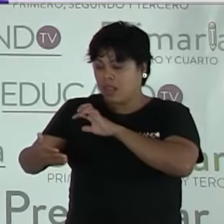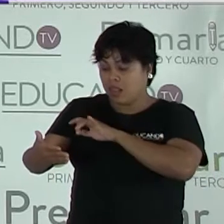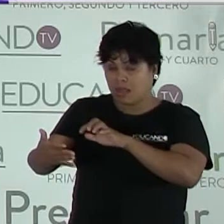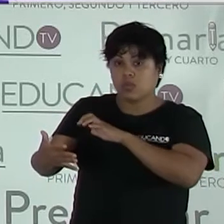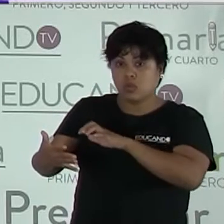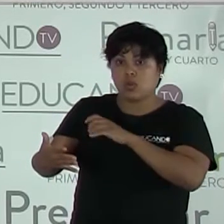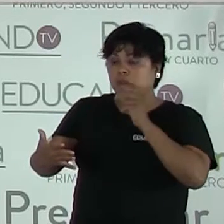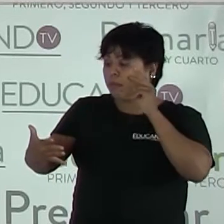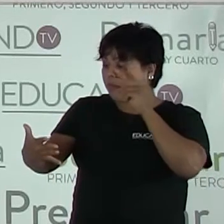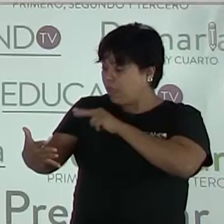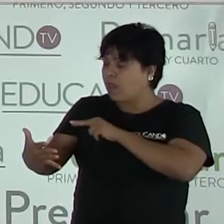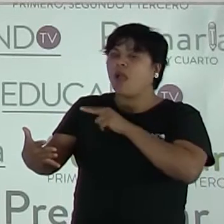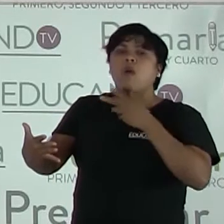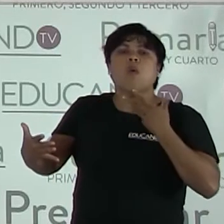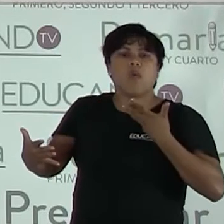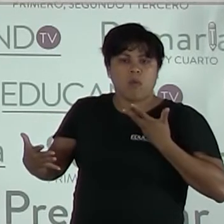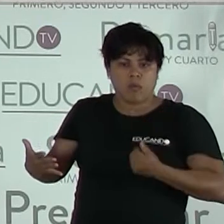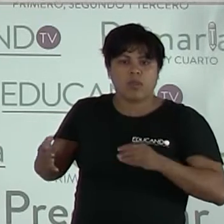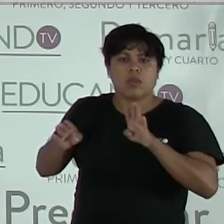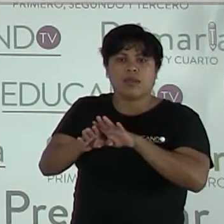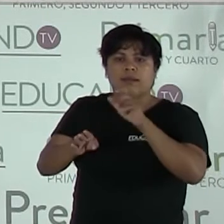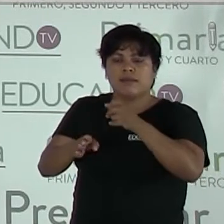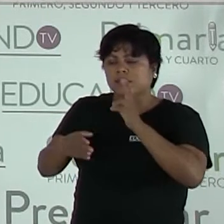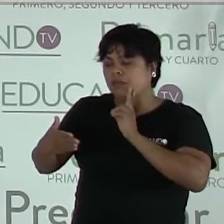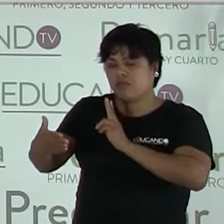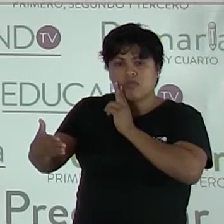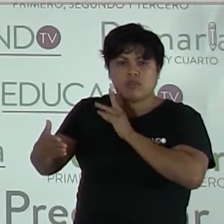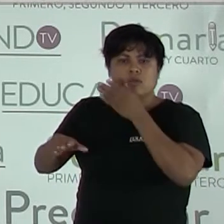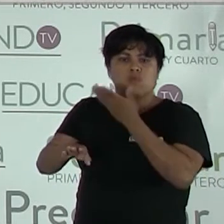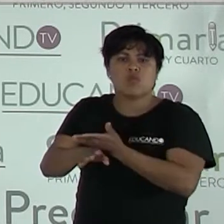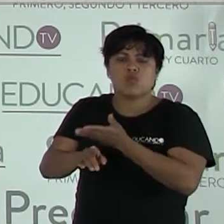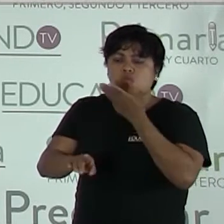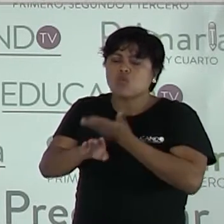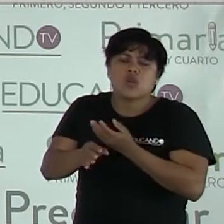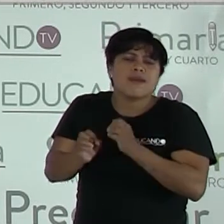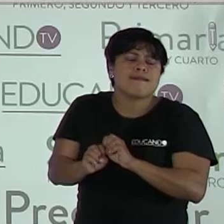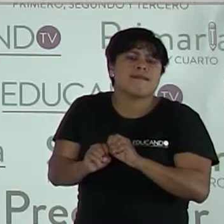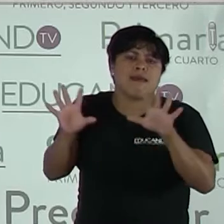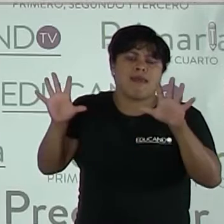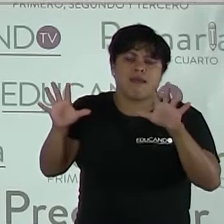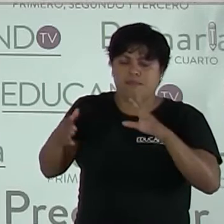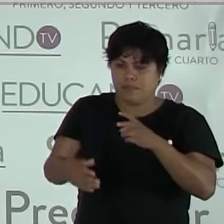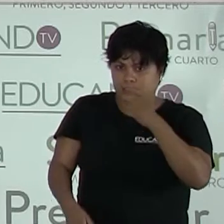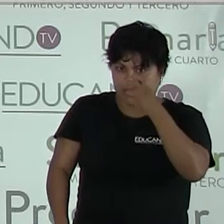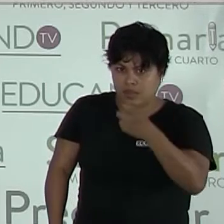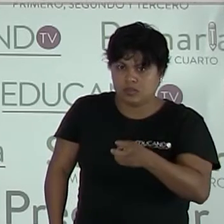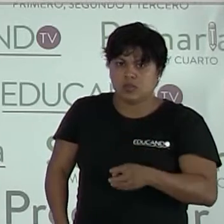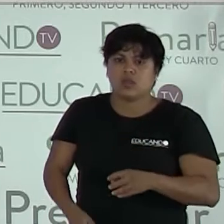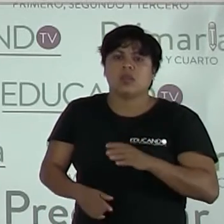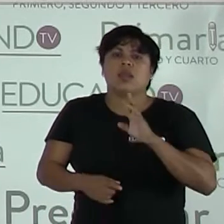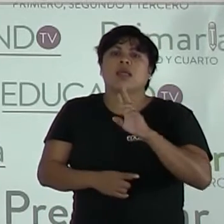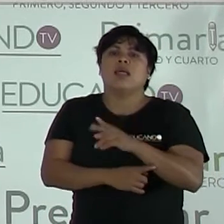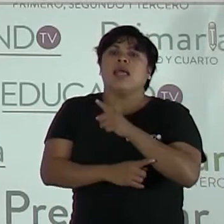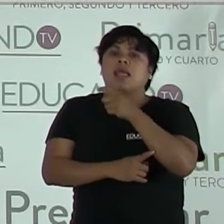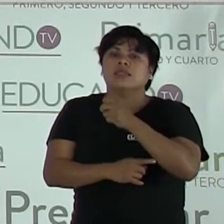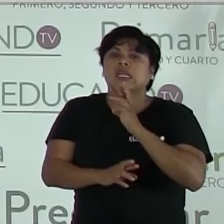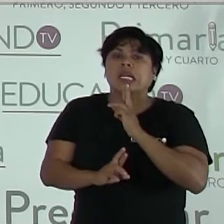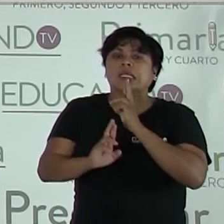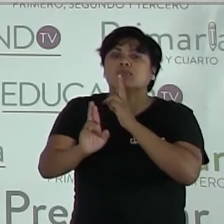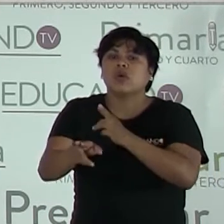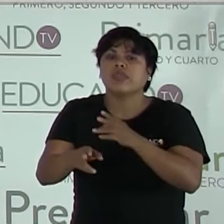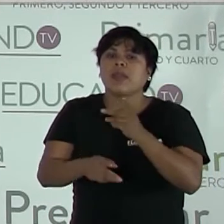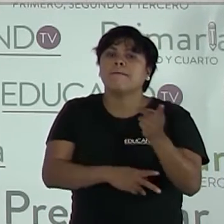sobre todo encaminar y entender dicha noticia de manera muy concreta. Muy bien, responde